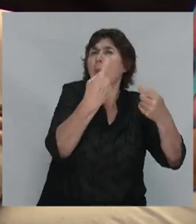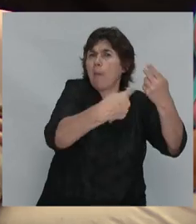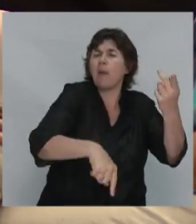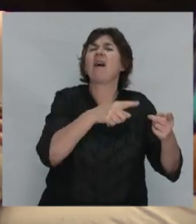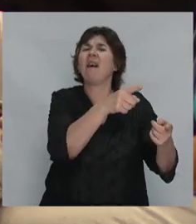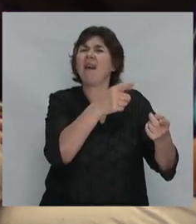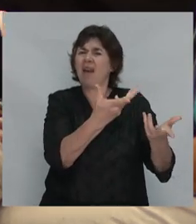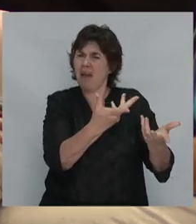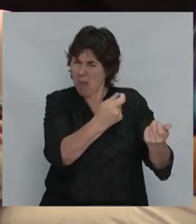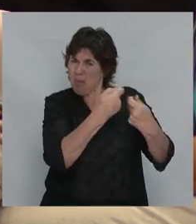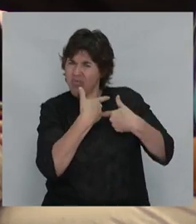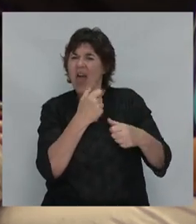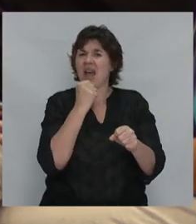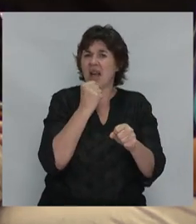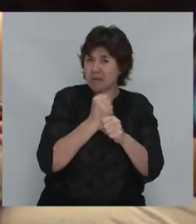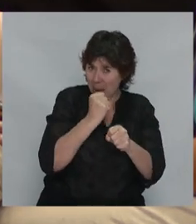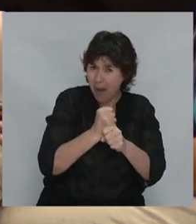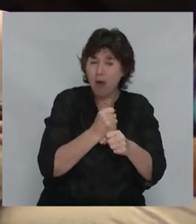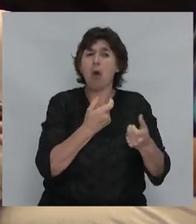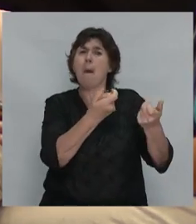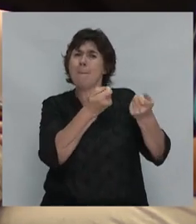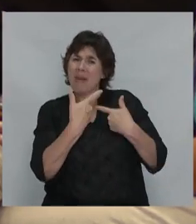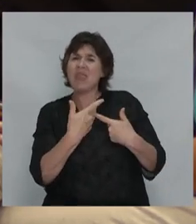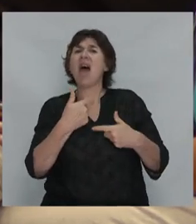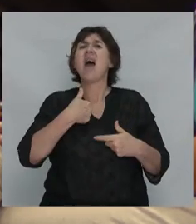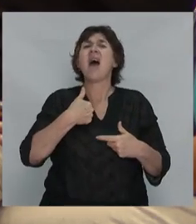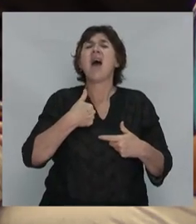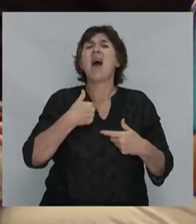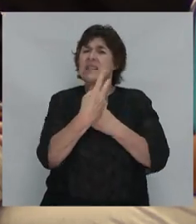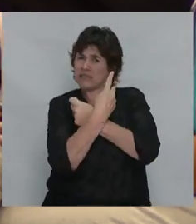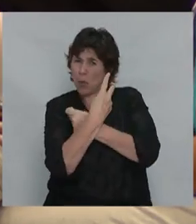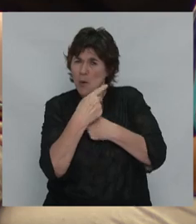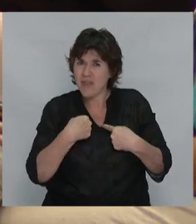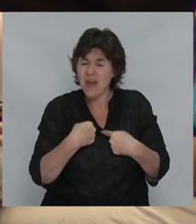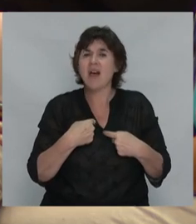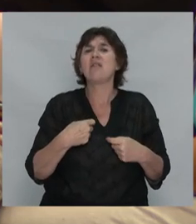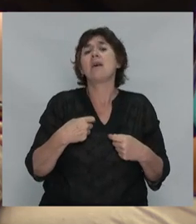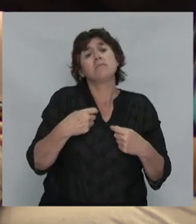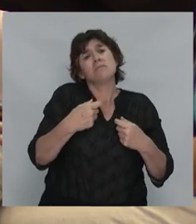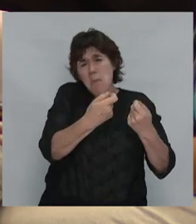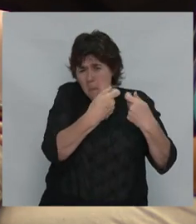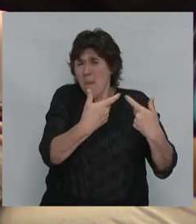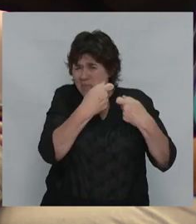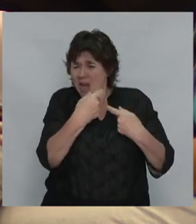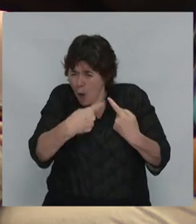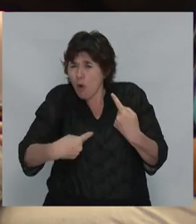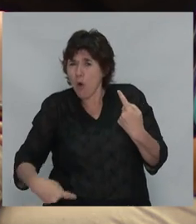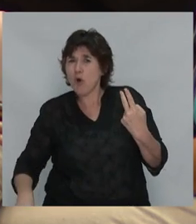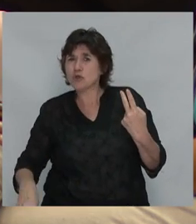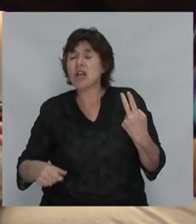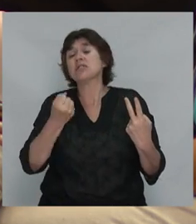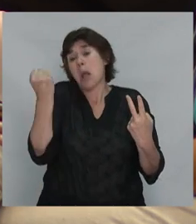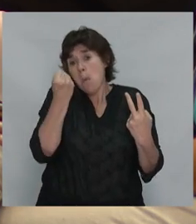político que garantiza seguridad si el sistema político me garantiza una serie de ventajas que yo